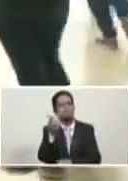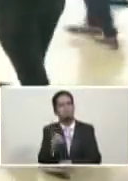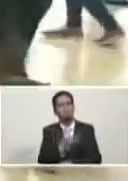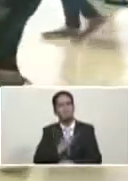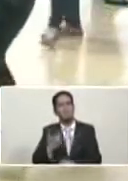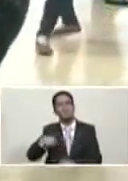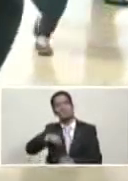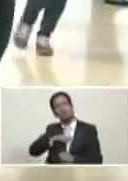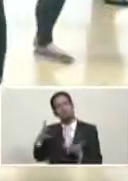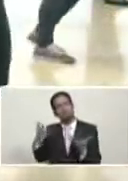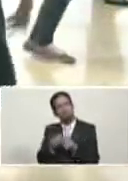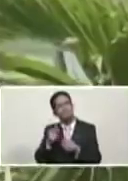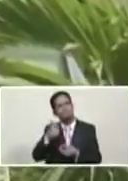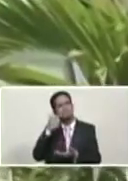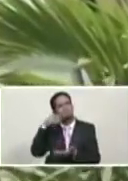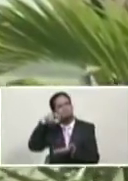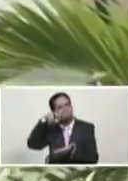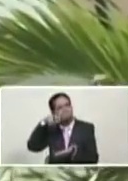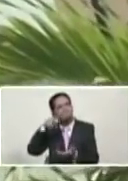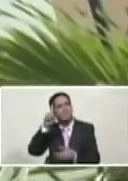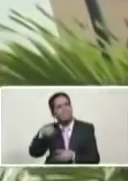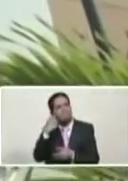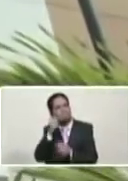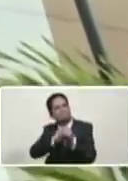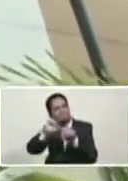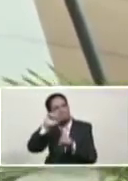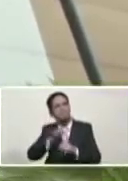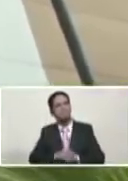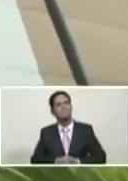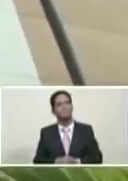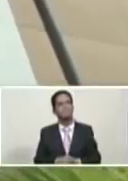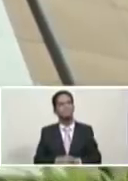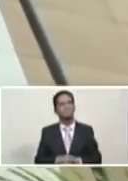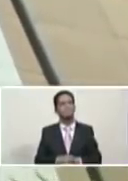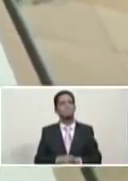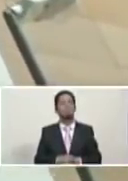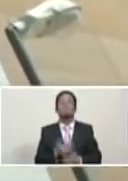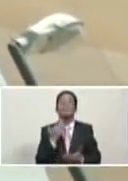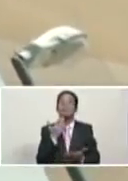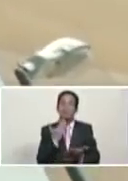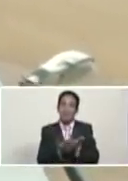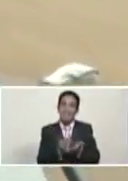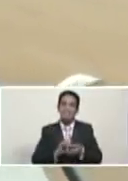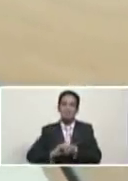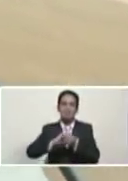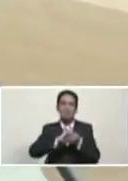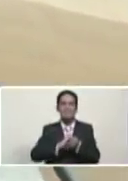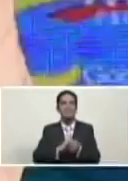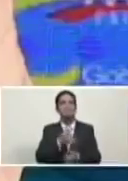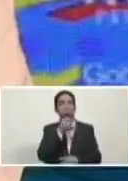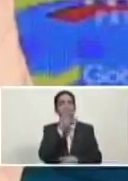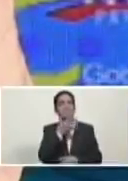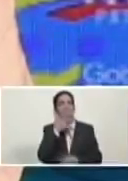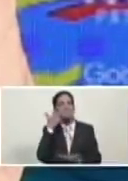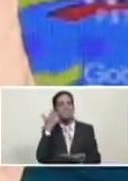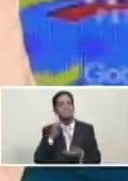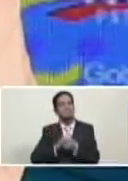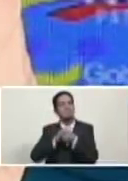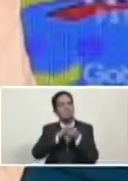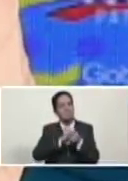todos. Rodilla en tierra. Rodilla en tierra estamos todos. Gracias, Trujillo. La belleza de Trujillo se